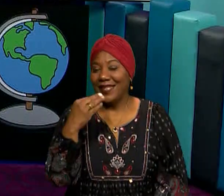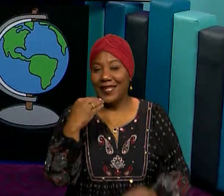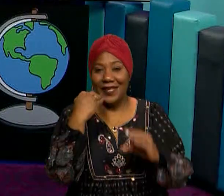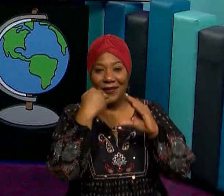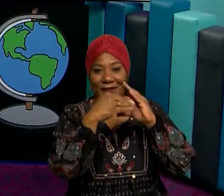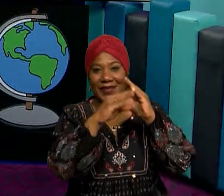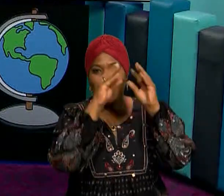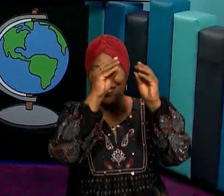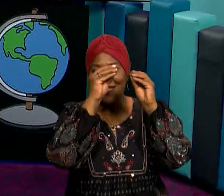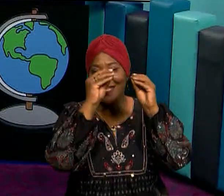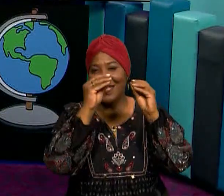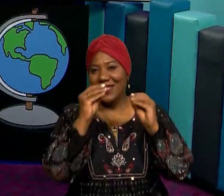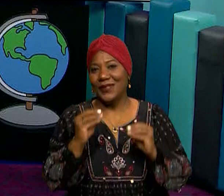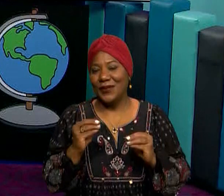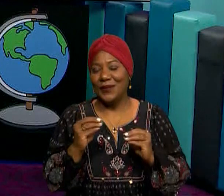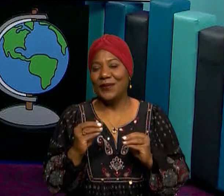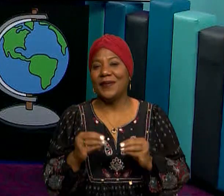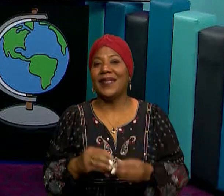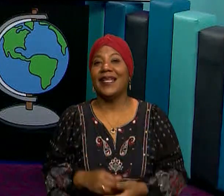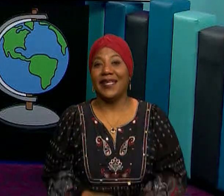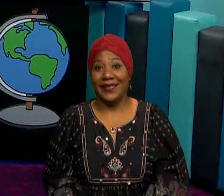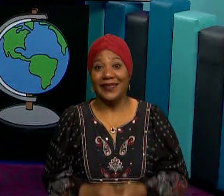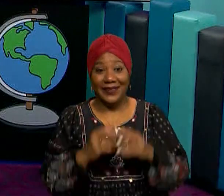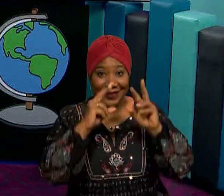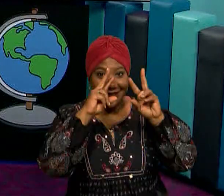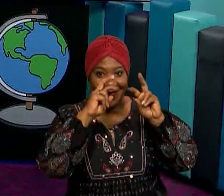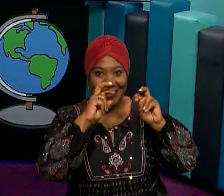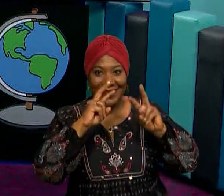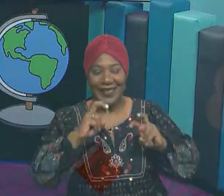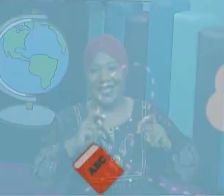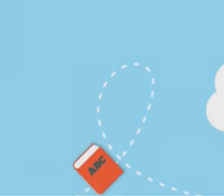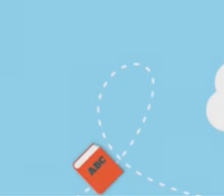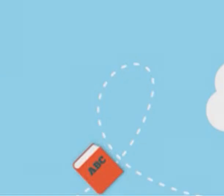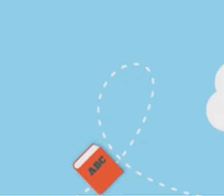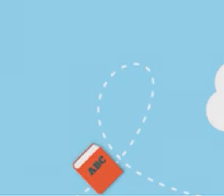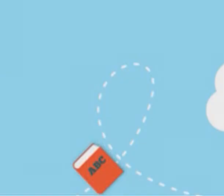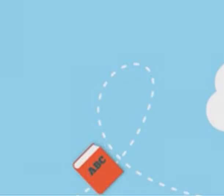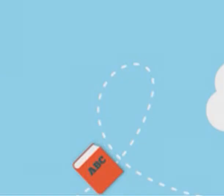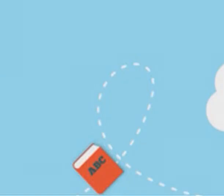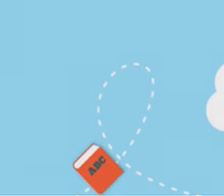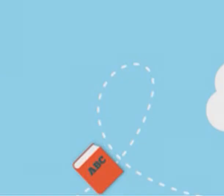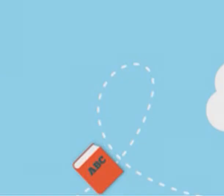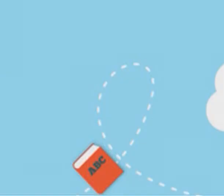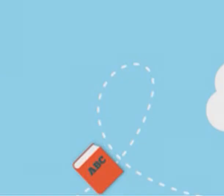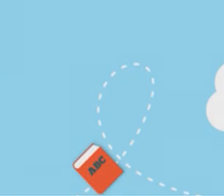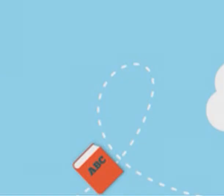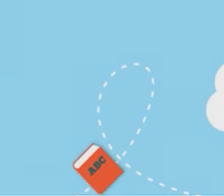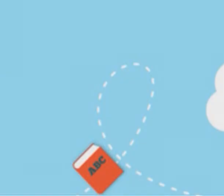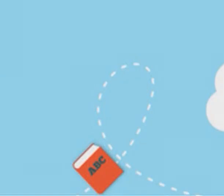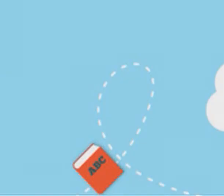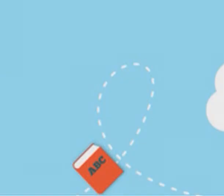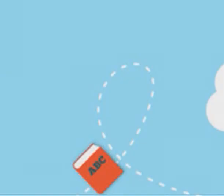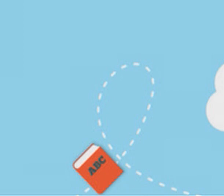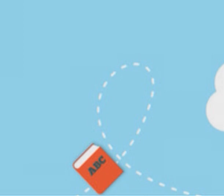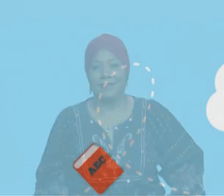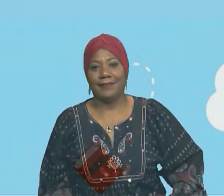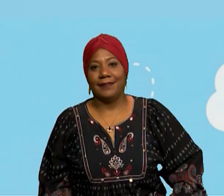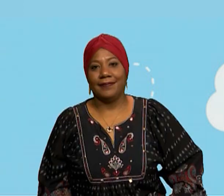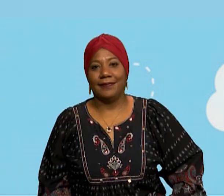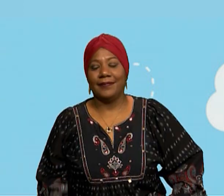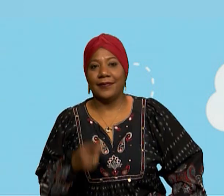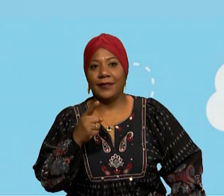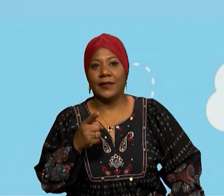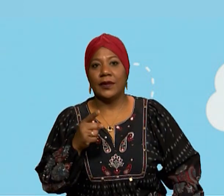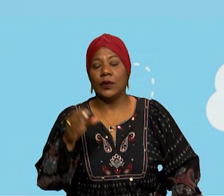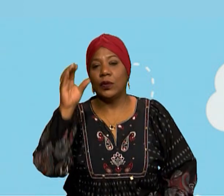tu maestra para que te la pueda revisar. Bueno, chicos, ahora te exhorto a ti a que busques